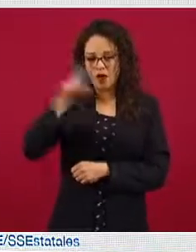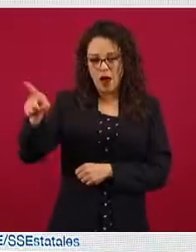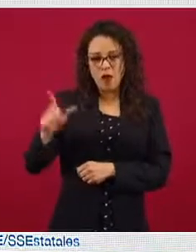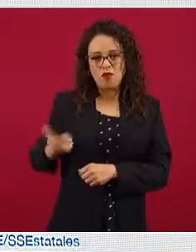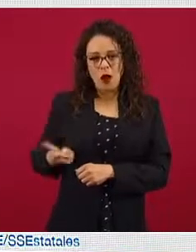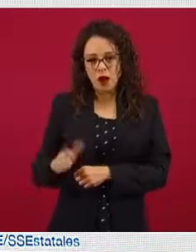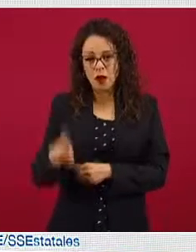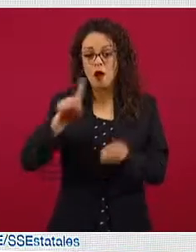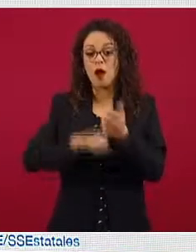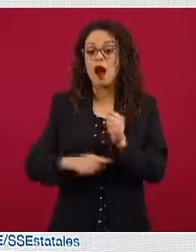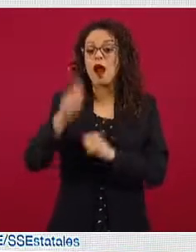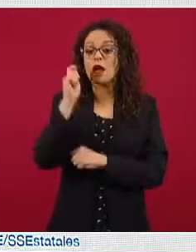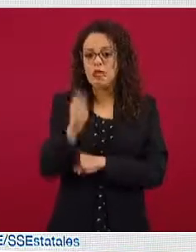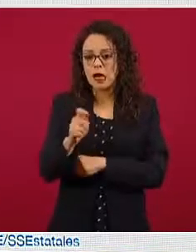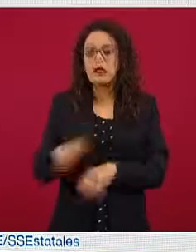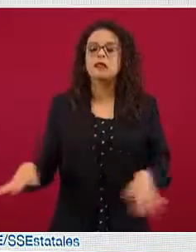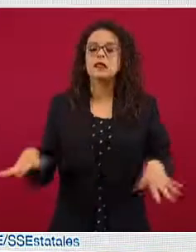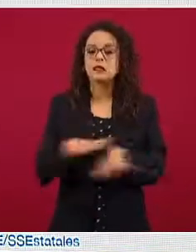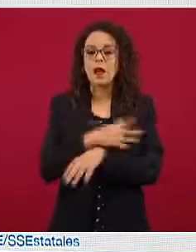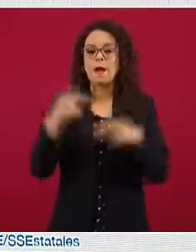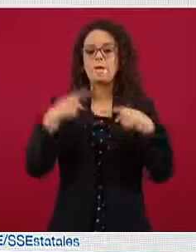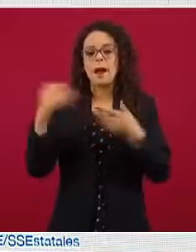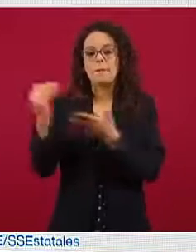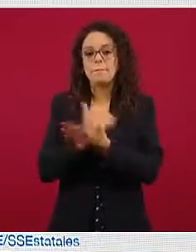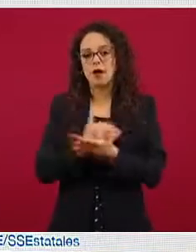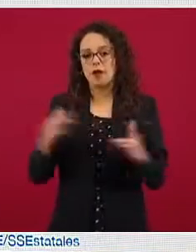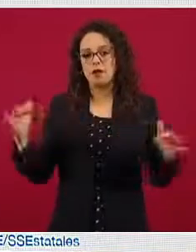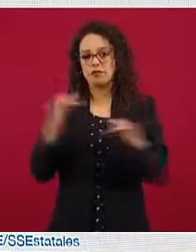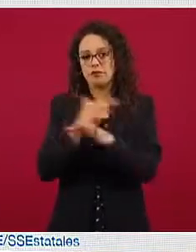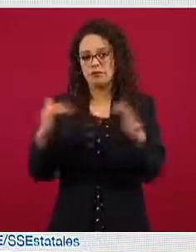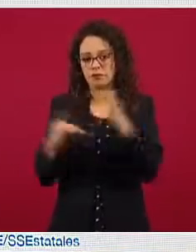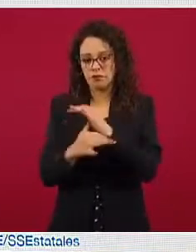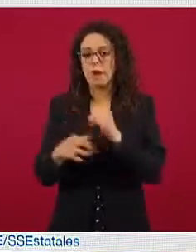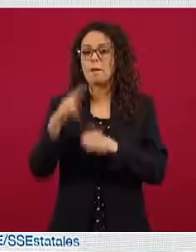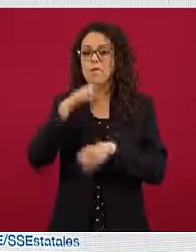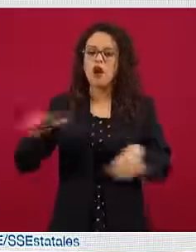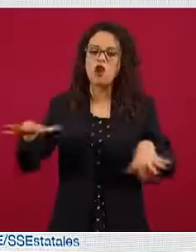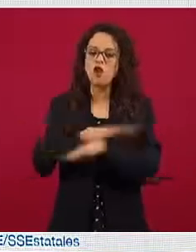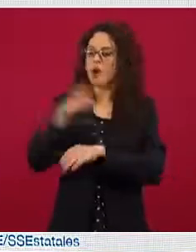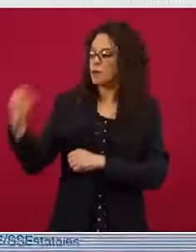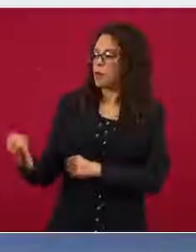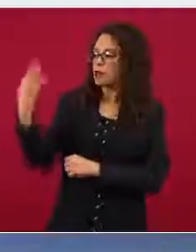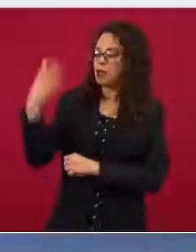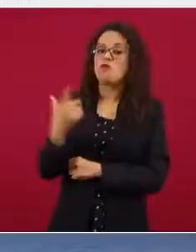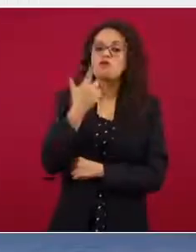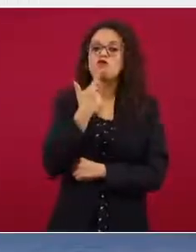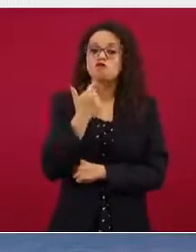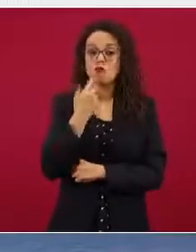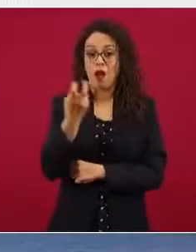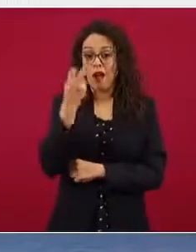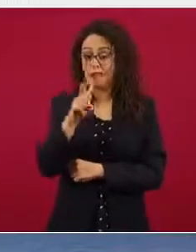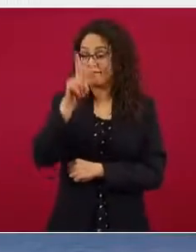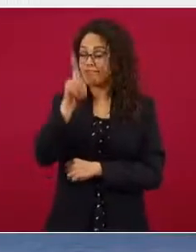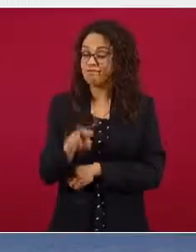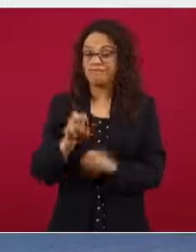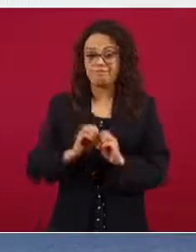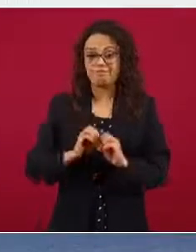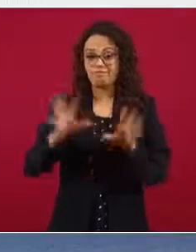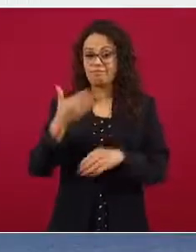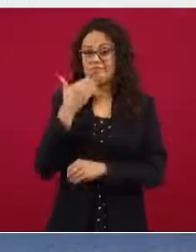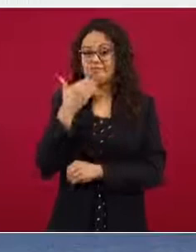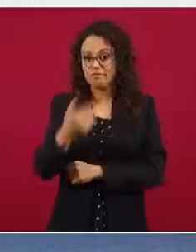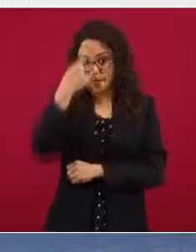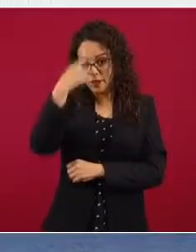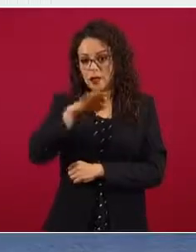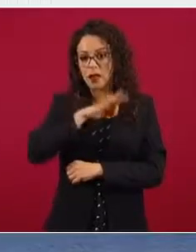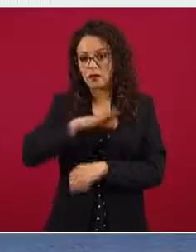restricción de la movilidad que corresponden con el semáforo rojo. Es muy oportuno para lograr cambiar esta trayectoria.